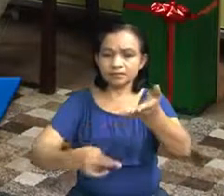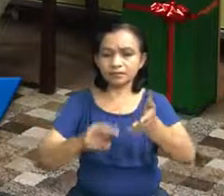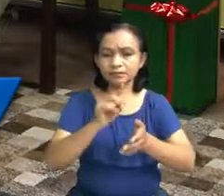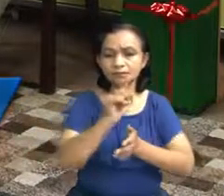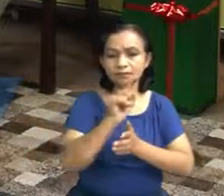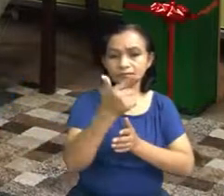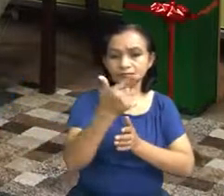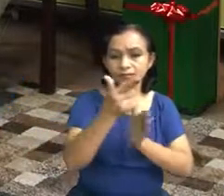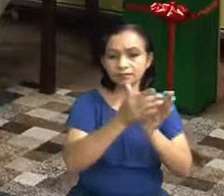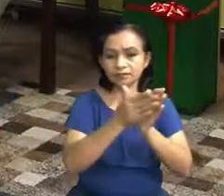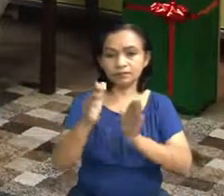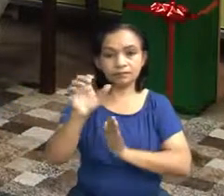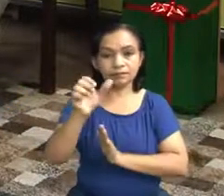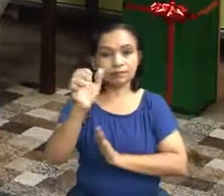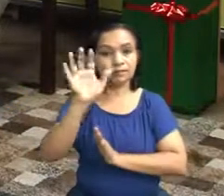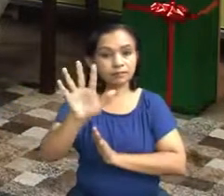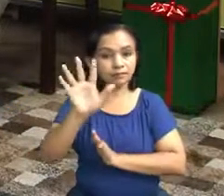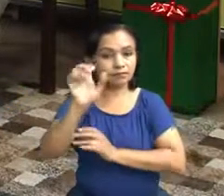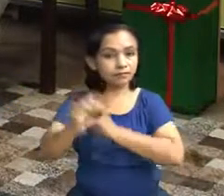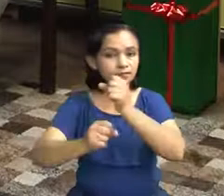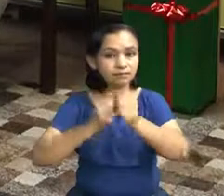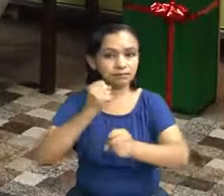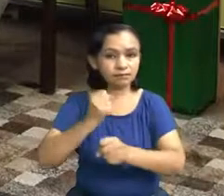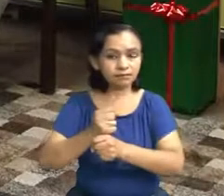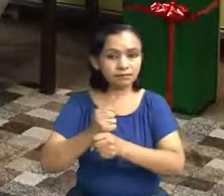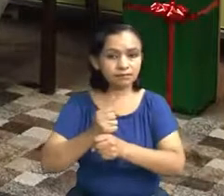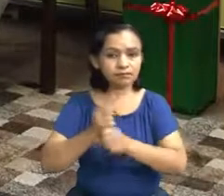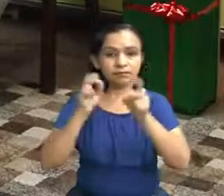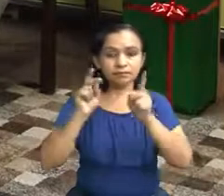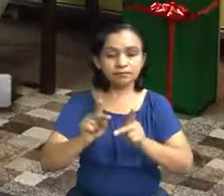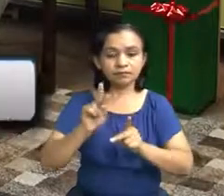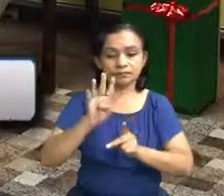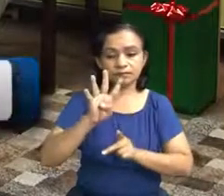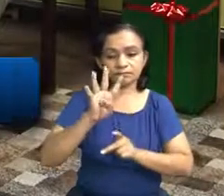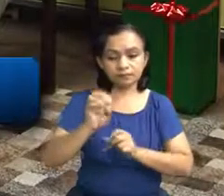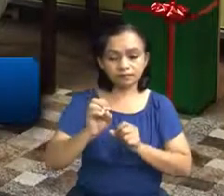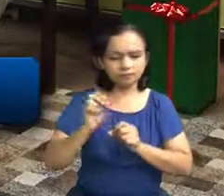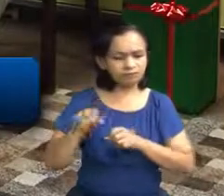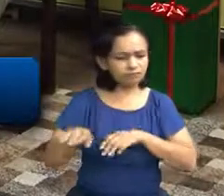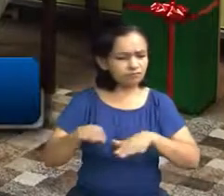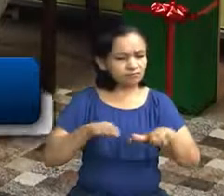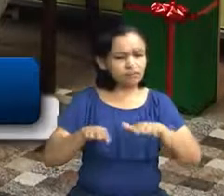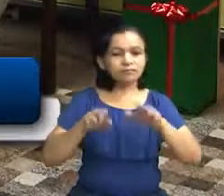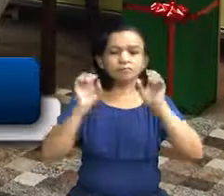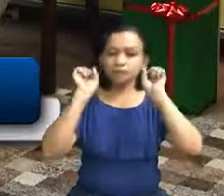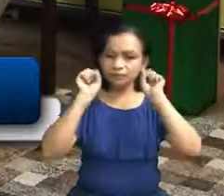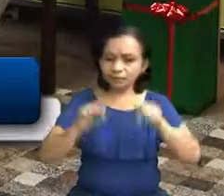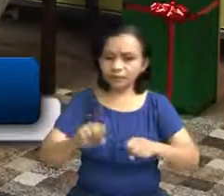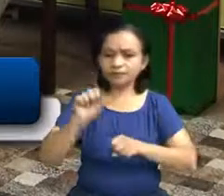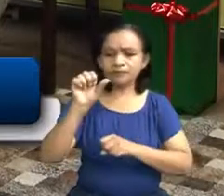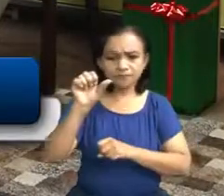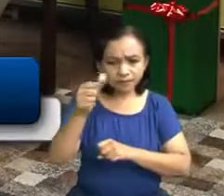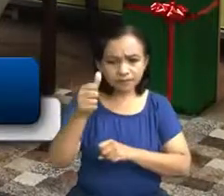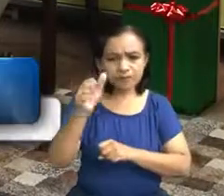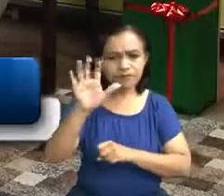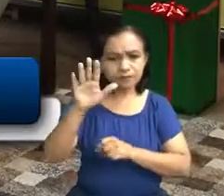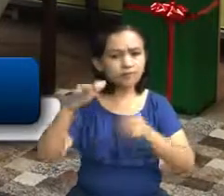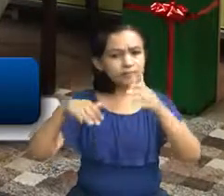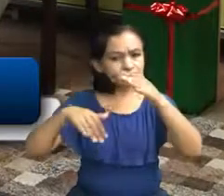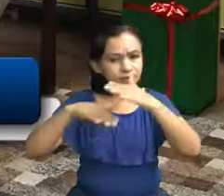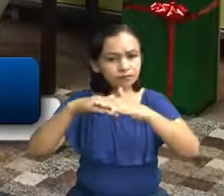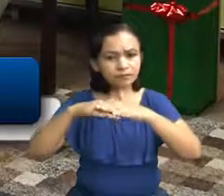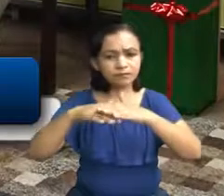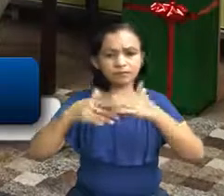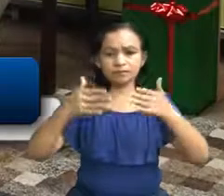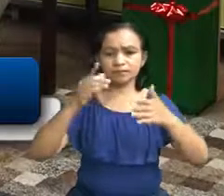a 65 años, 65. Hay personas que creen que después de los 40 ya no se puede donar, claro que se puede, hasta 65. Tener un peso